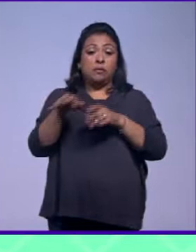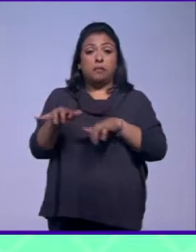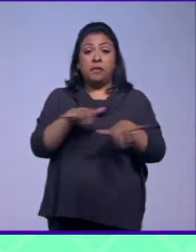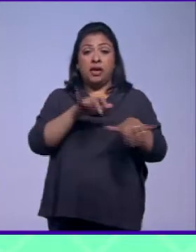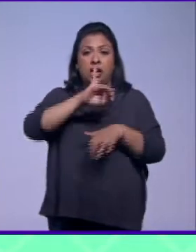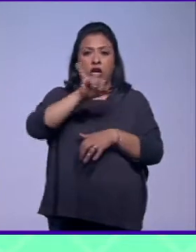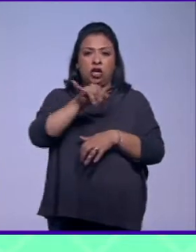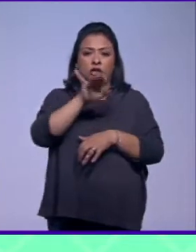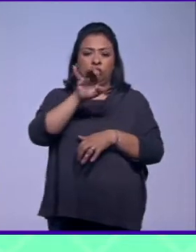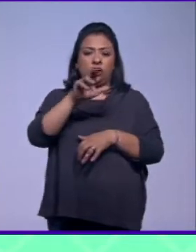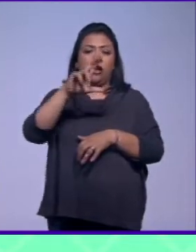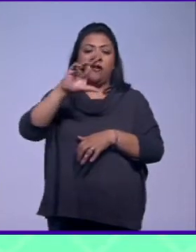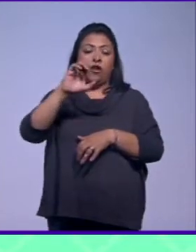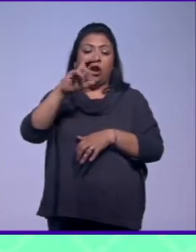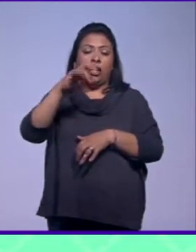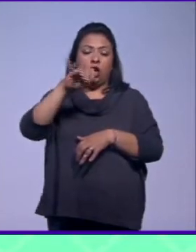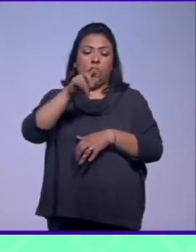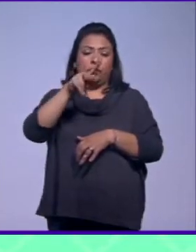de józef olechowski